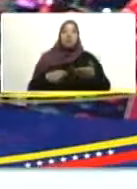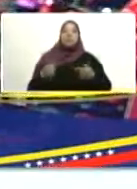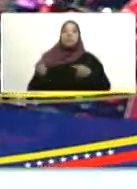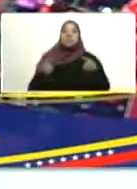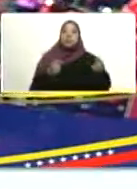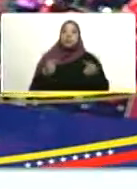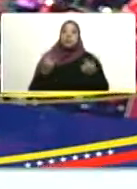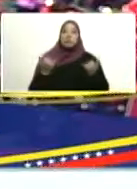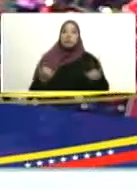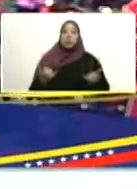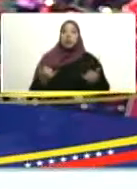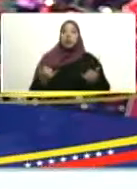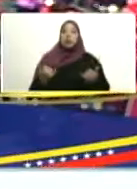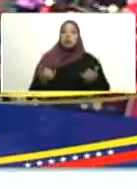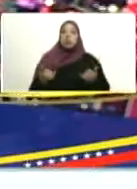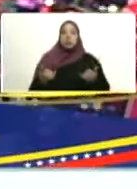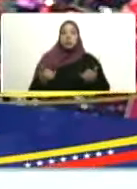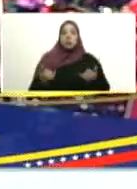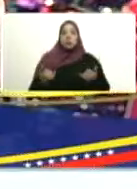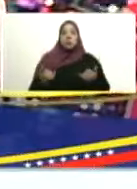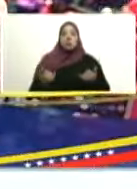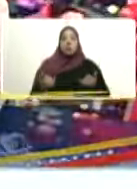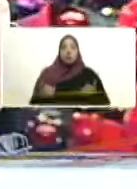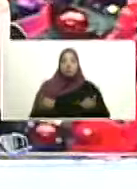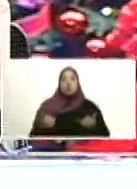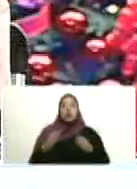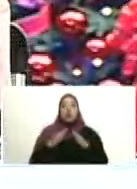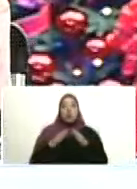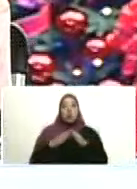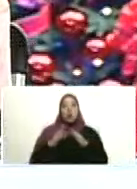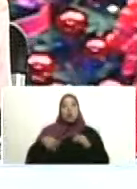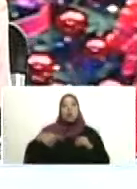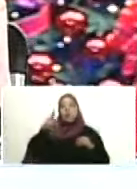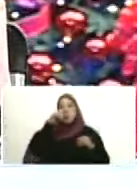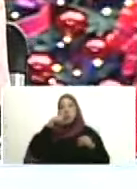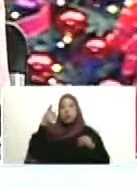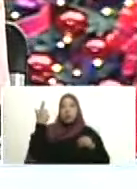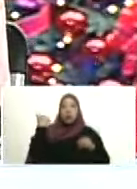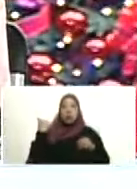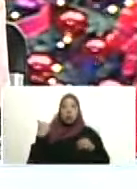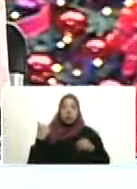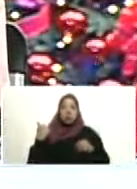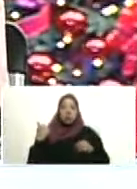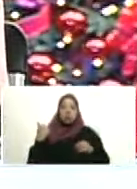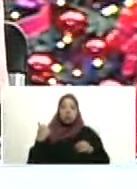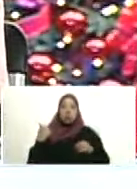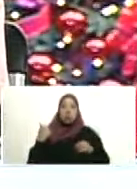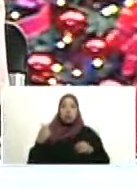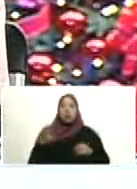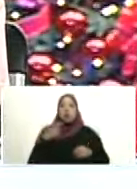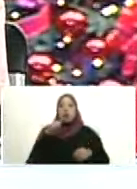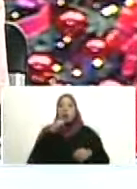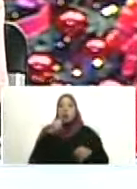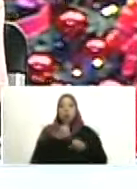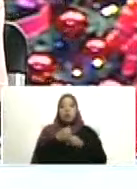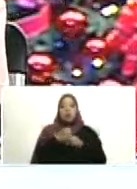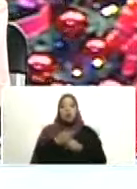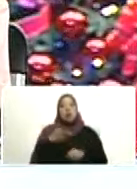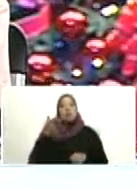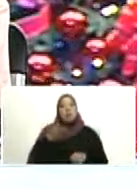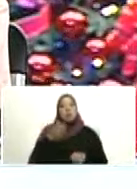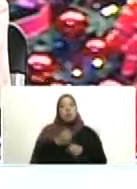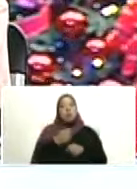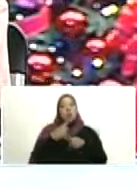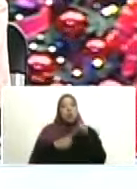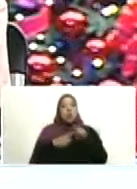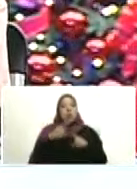firme, voy a firmar las viviendas del próximo año. Y voy a anunciar importantes